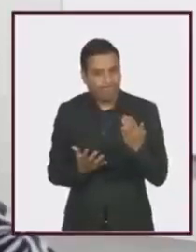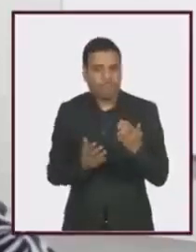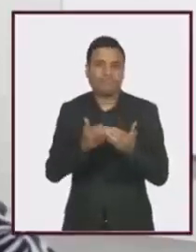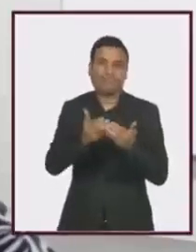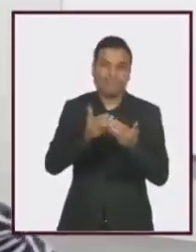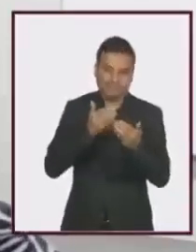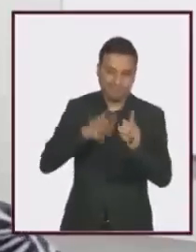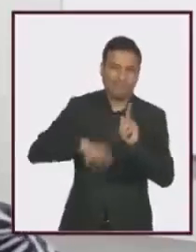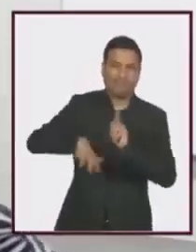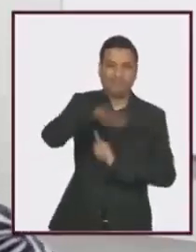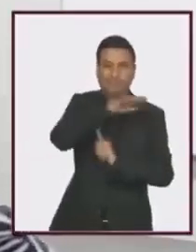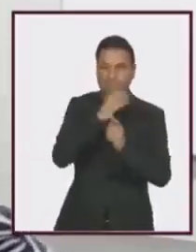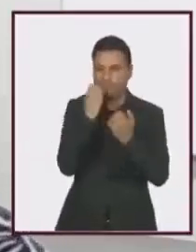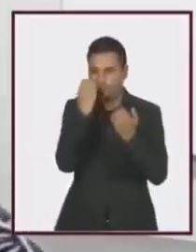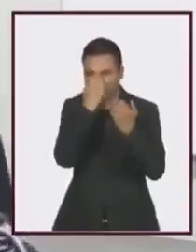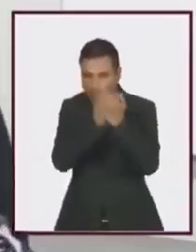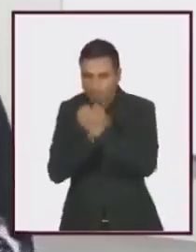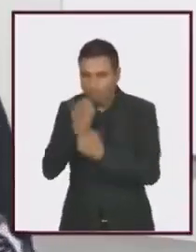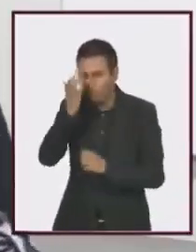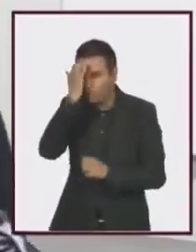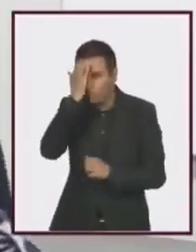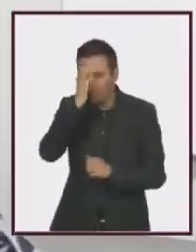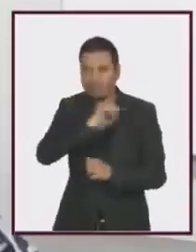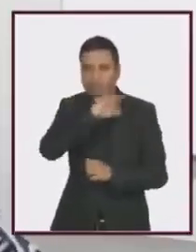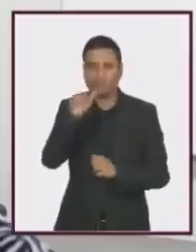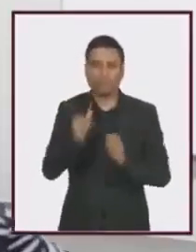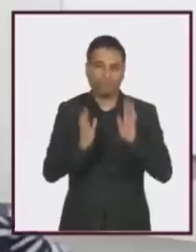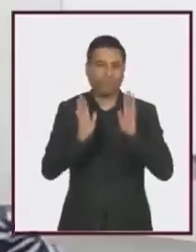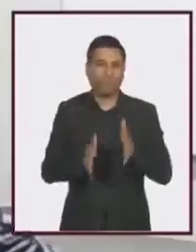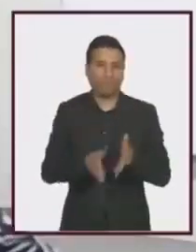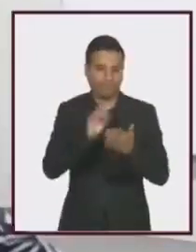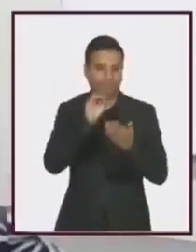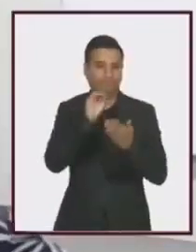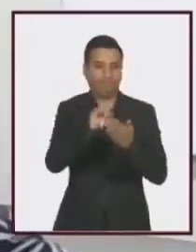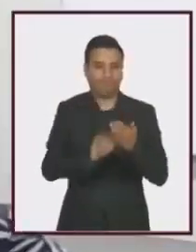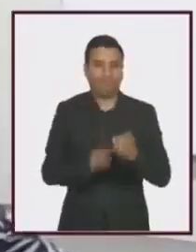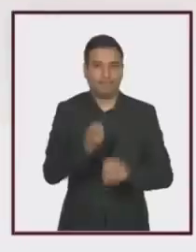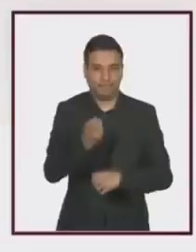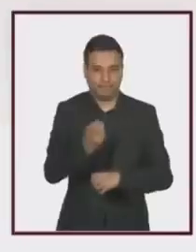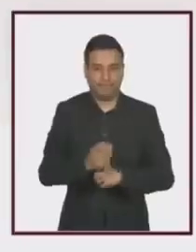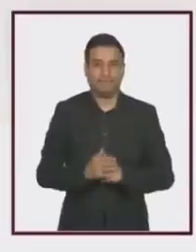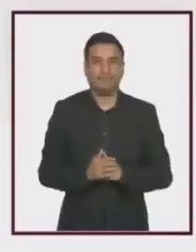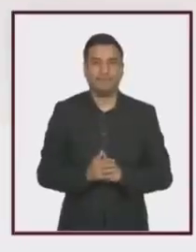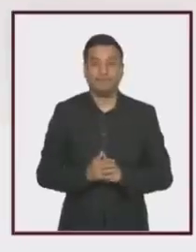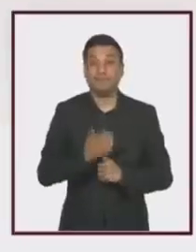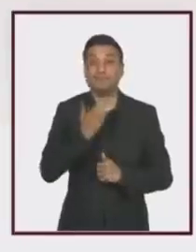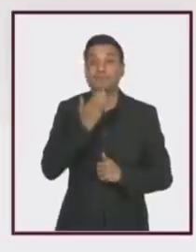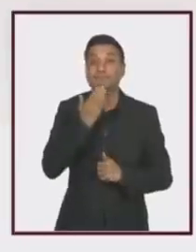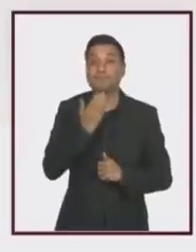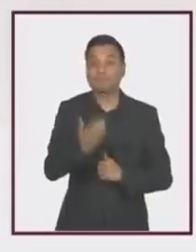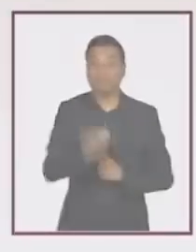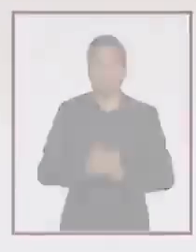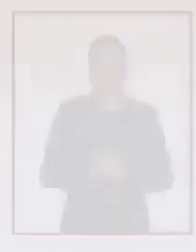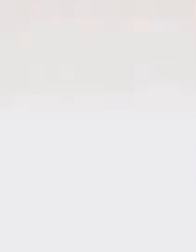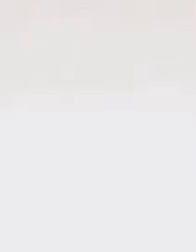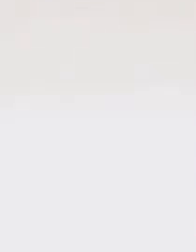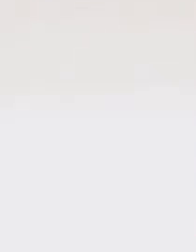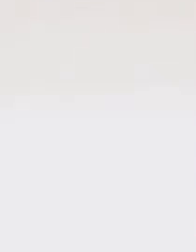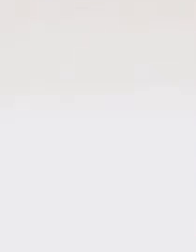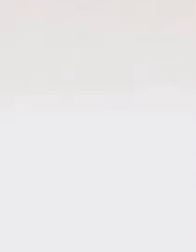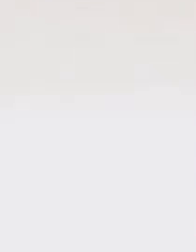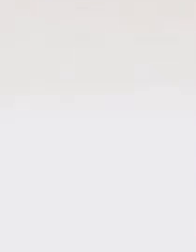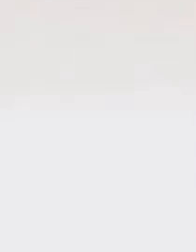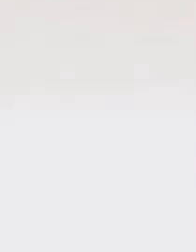contextualización que van a desarrollar al interior de los colectivos escolares. Muy bien, maestra. Entonces, si entendí,